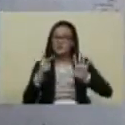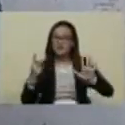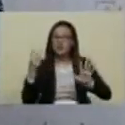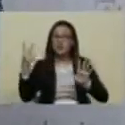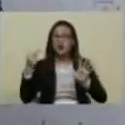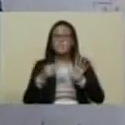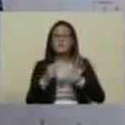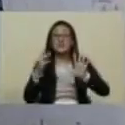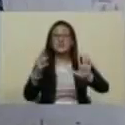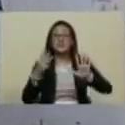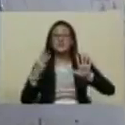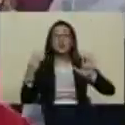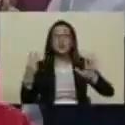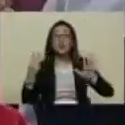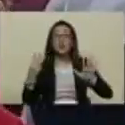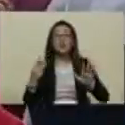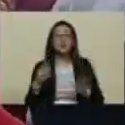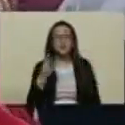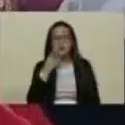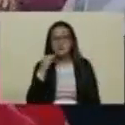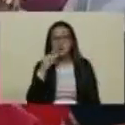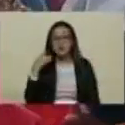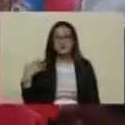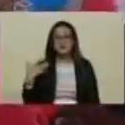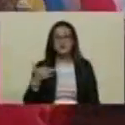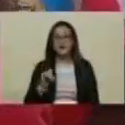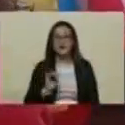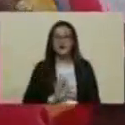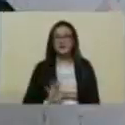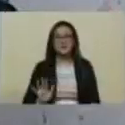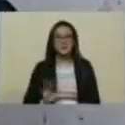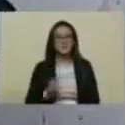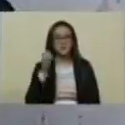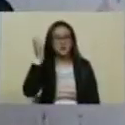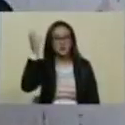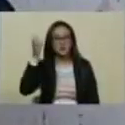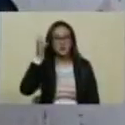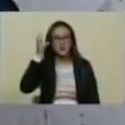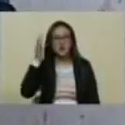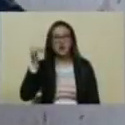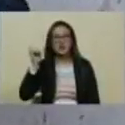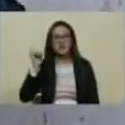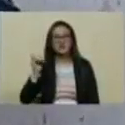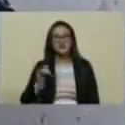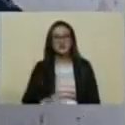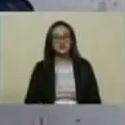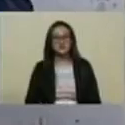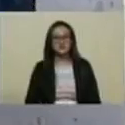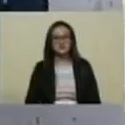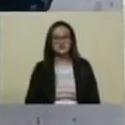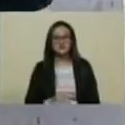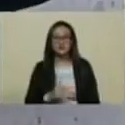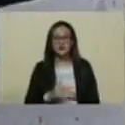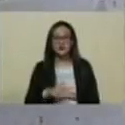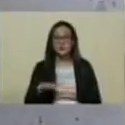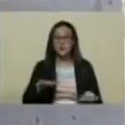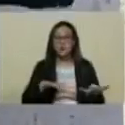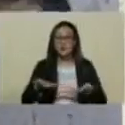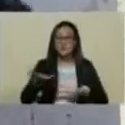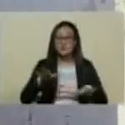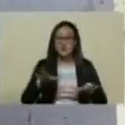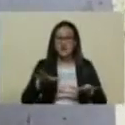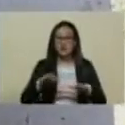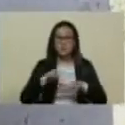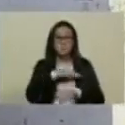2017-2018. Ahora tenemos toda la experiencia, todo el conocimiento. Y tenemos un poderoso movimiento